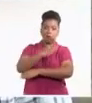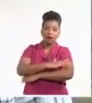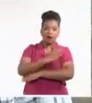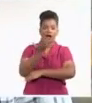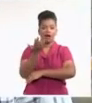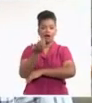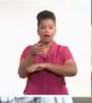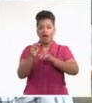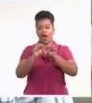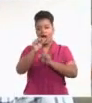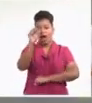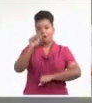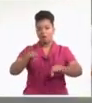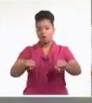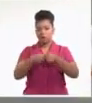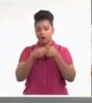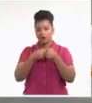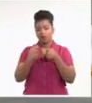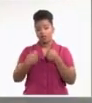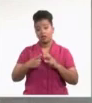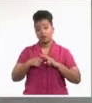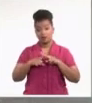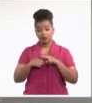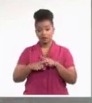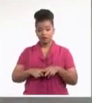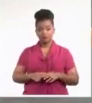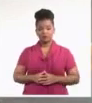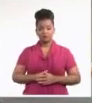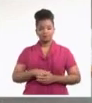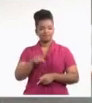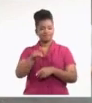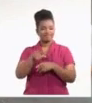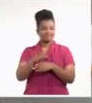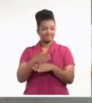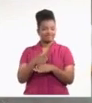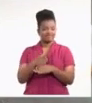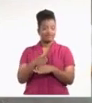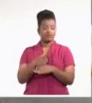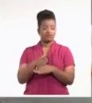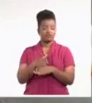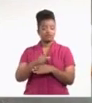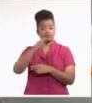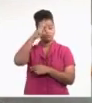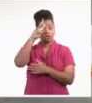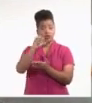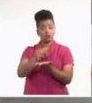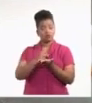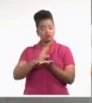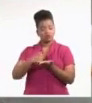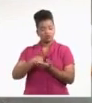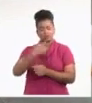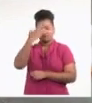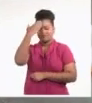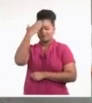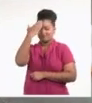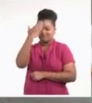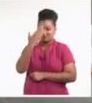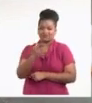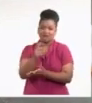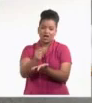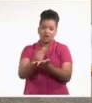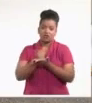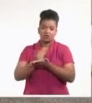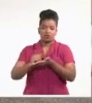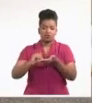la red y hay que recuperarla completamente. Una vez más estamos agradeciendo al pueblo y al gobierno de México por la ayuda